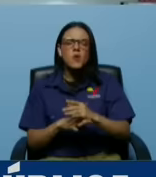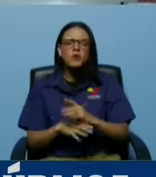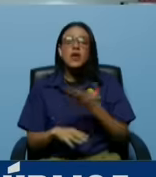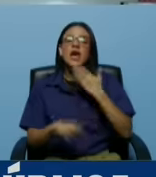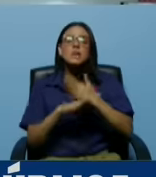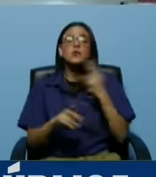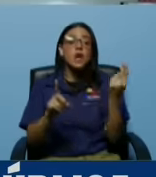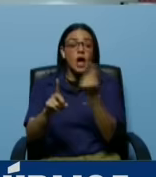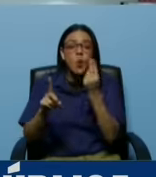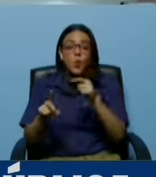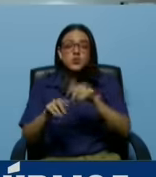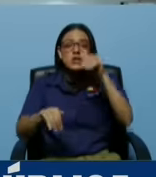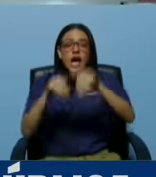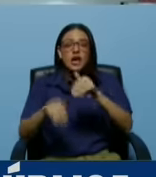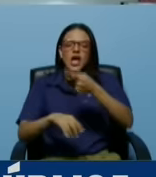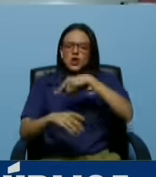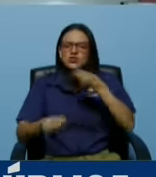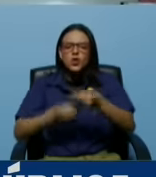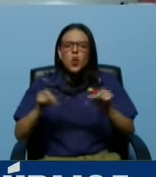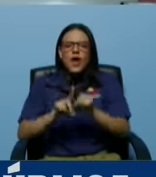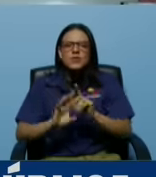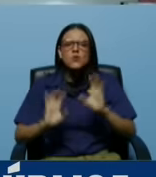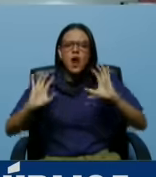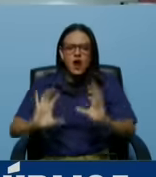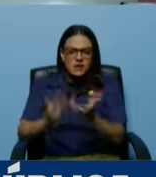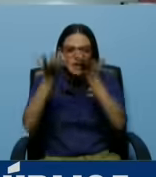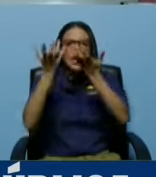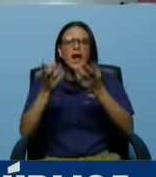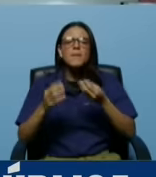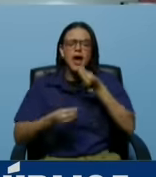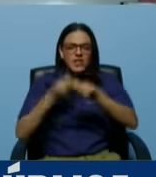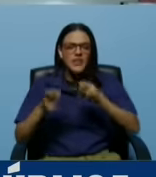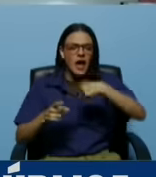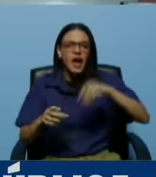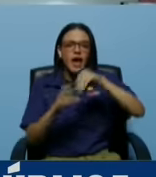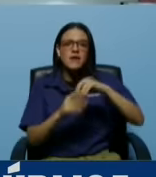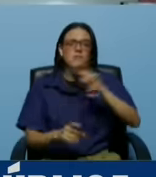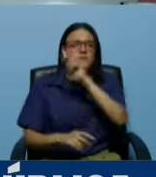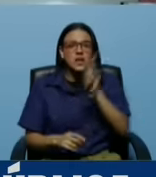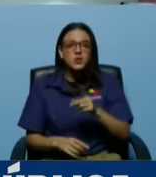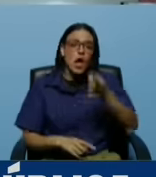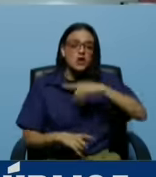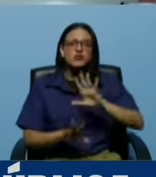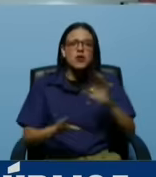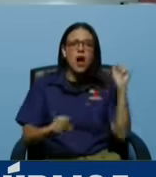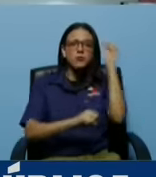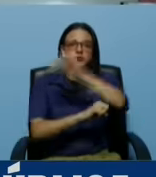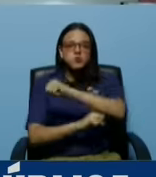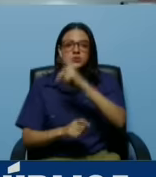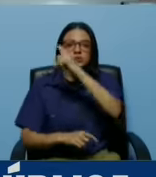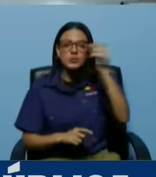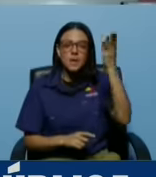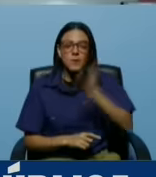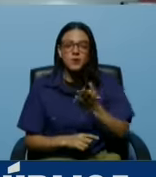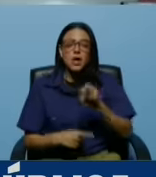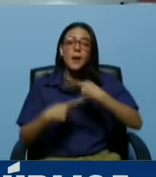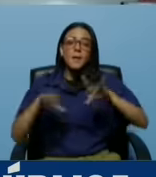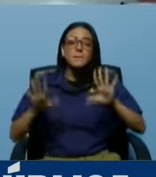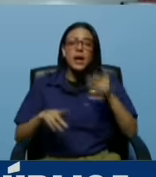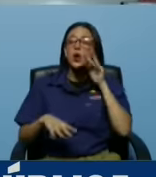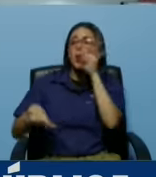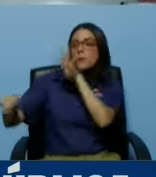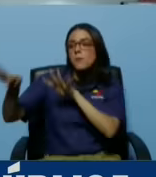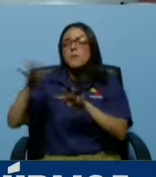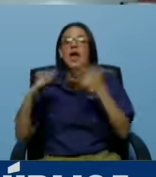utilizarlas para lanzar una insurrección en el país. Fueron absolutamente derrotados. Pero vean ustedes los actores que tenían tras